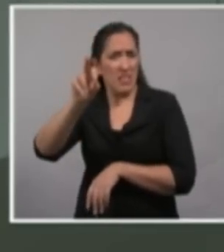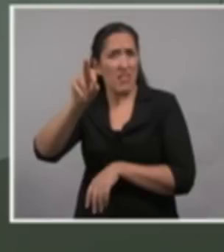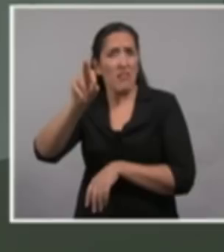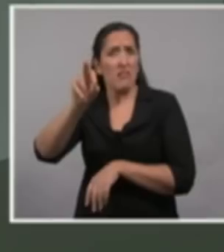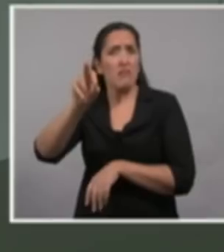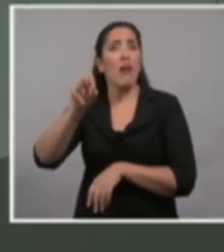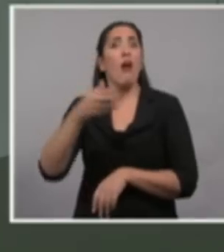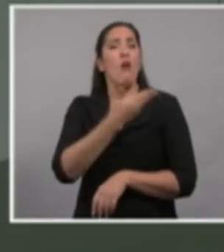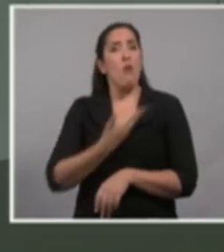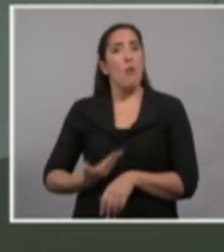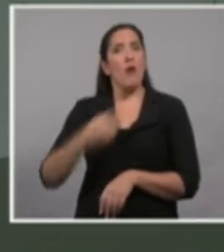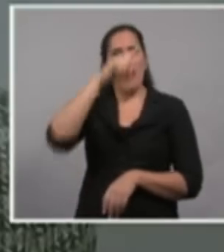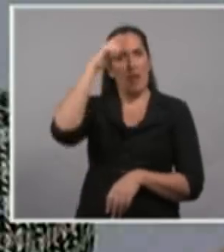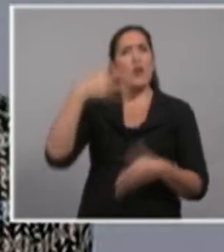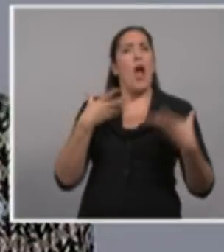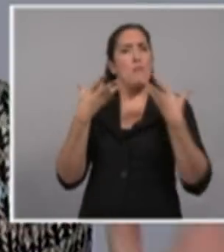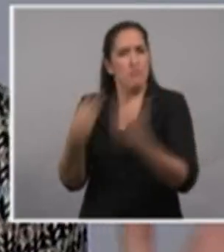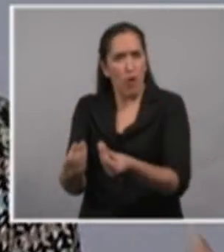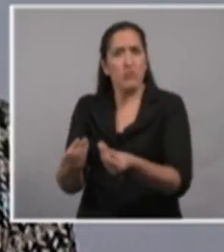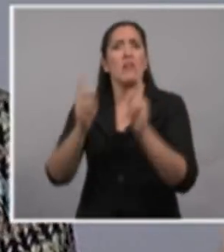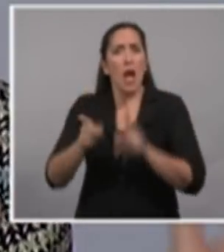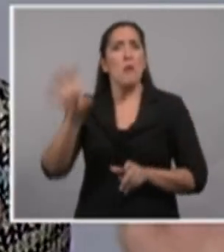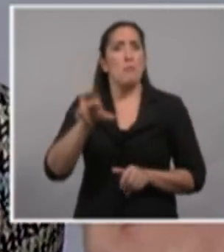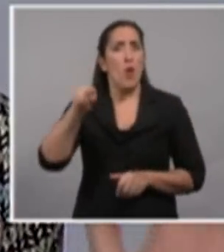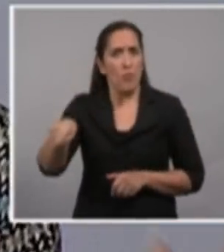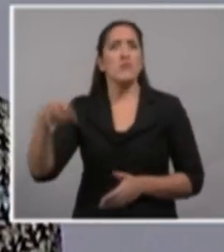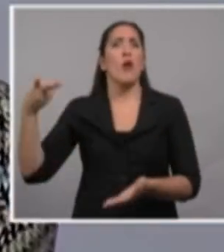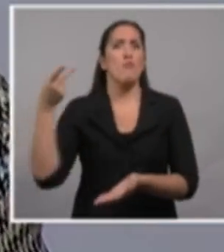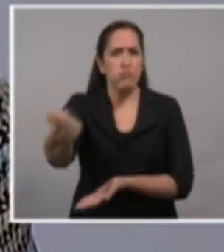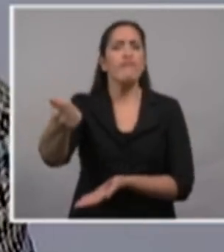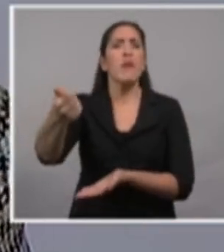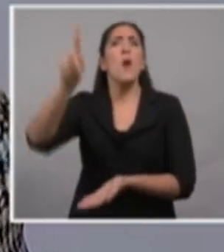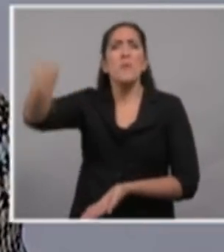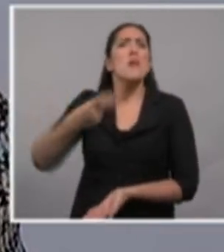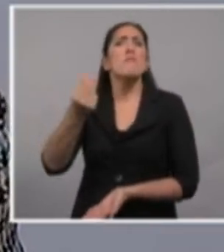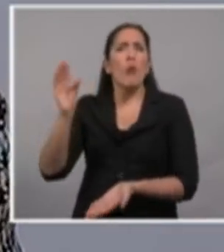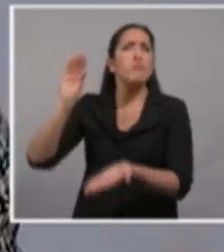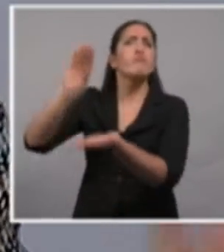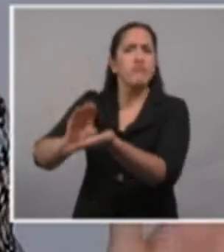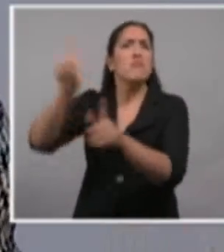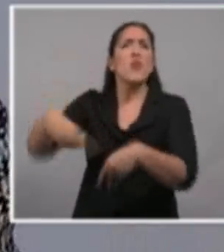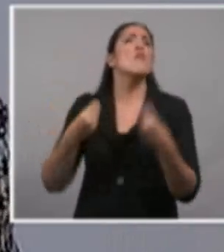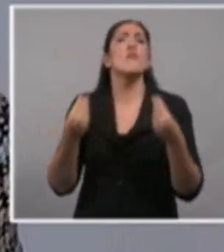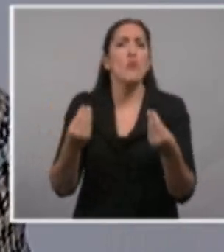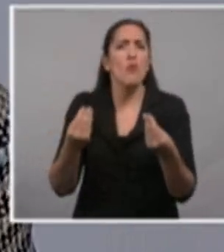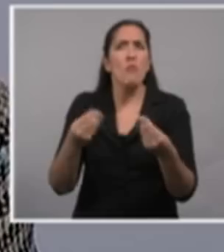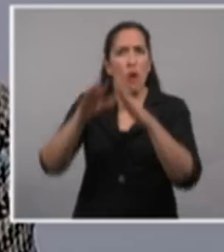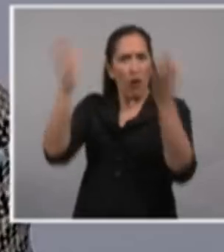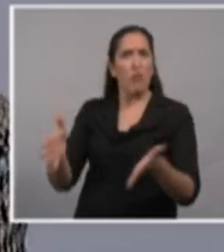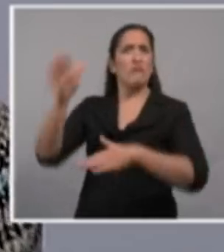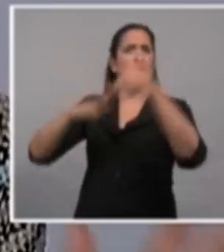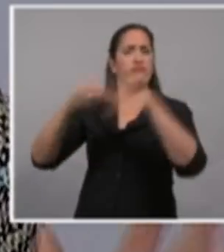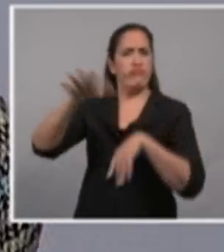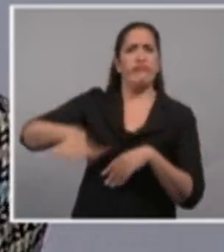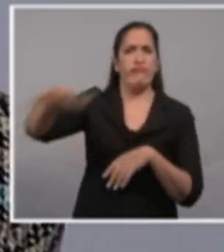acompañadas por el gobierno nacional y otras compradas por la provincia. ¿Cómo se financió este lugar